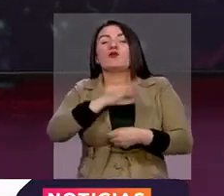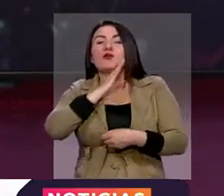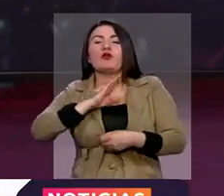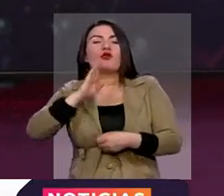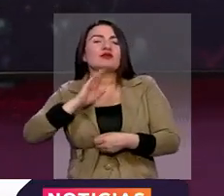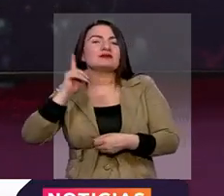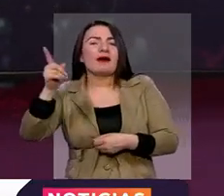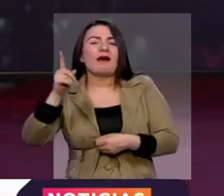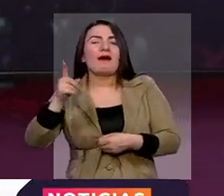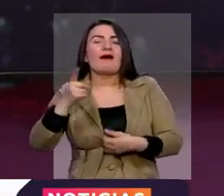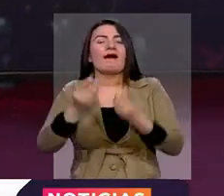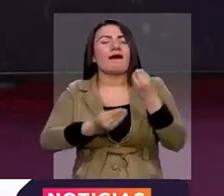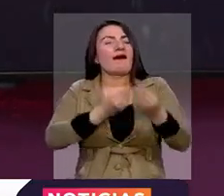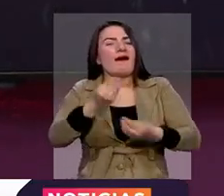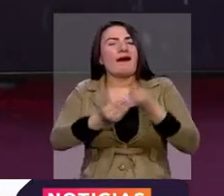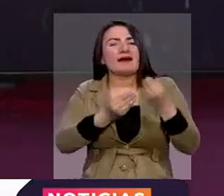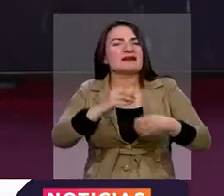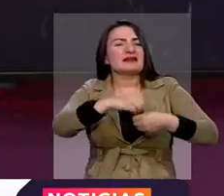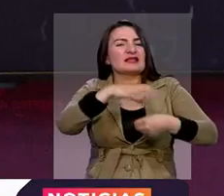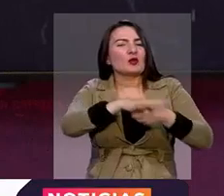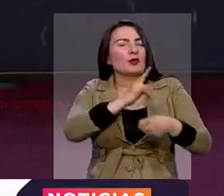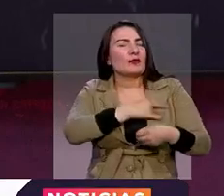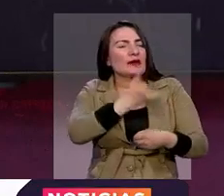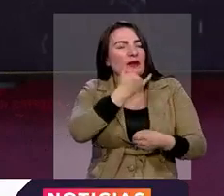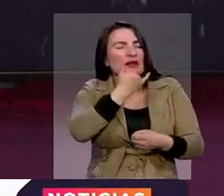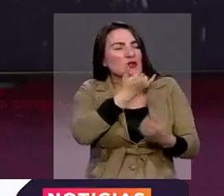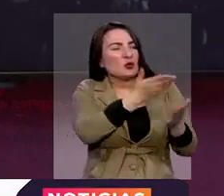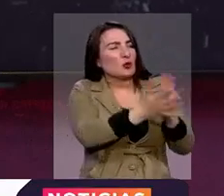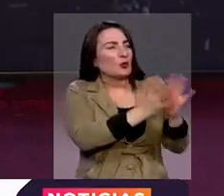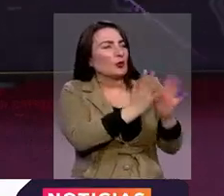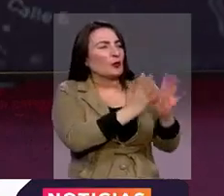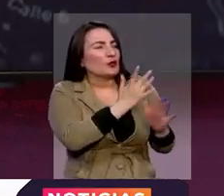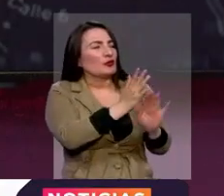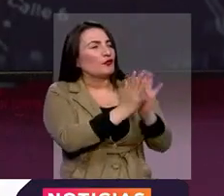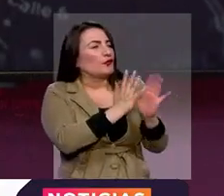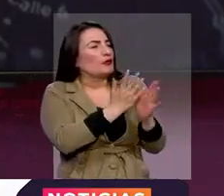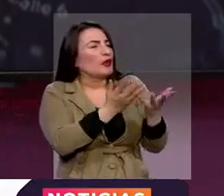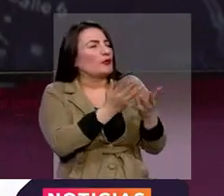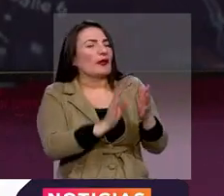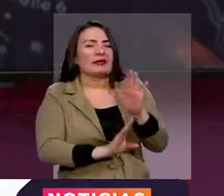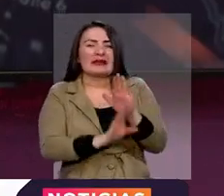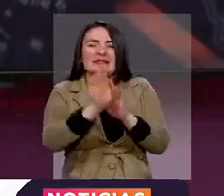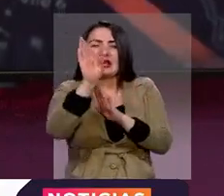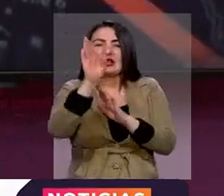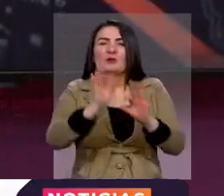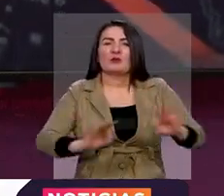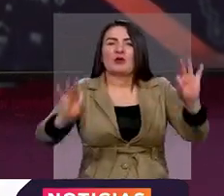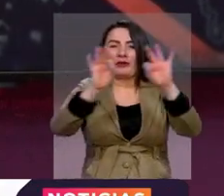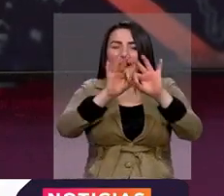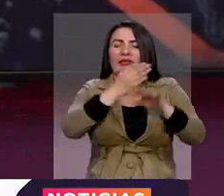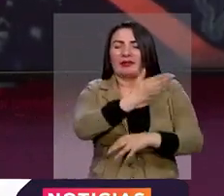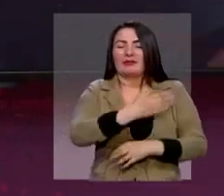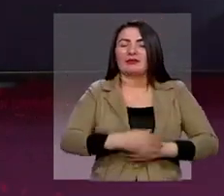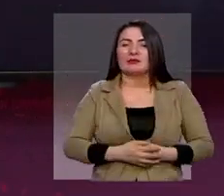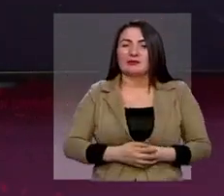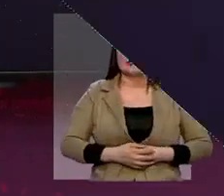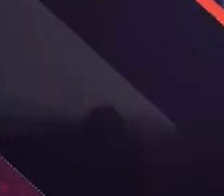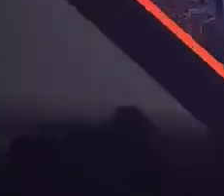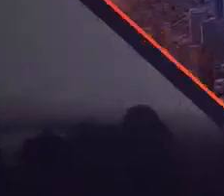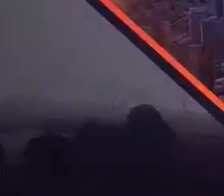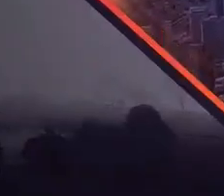allí se encuentra nuestro compañero alejandro rincón quien nos tiene más información de lo que ha sido el desarrollo de este importante evento adelante